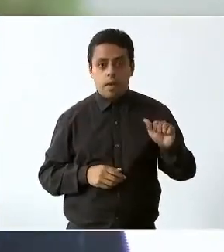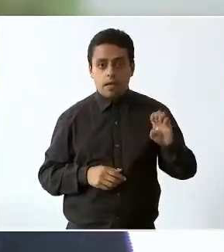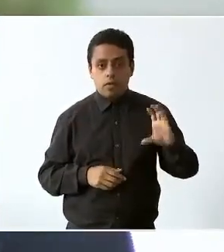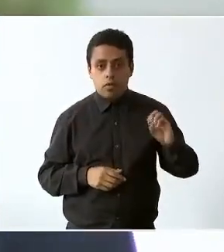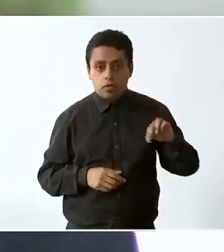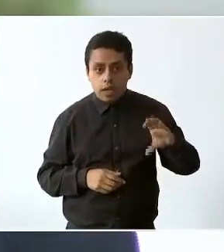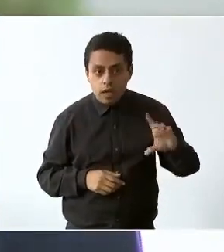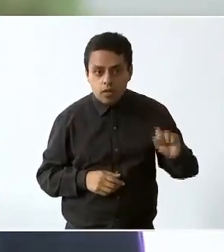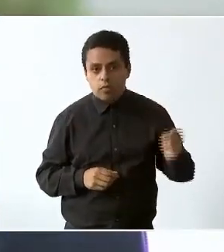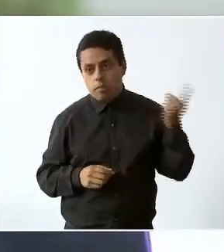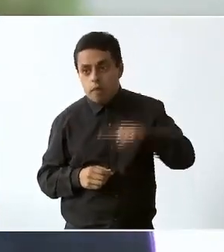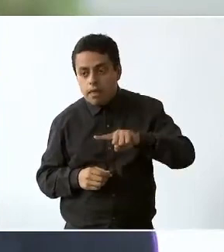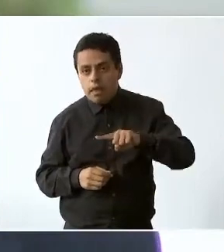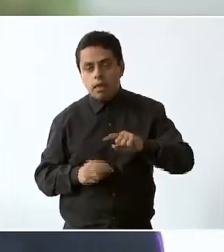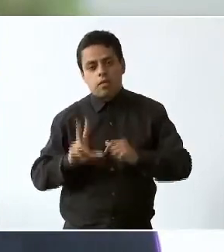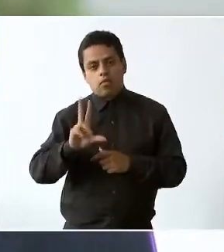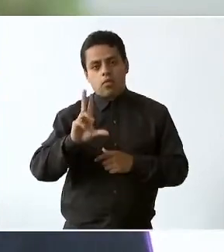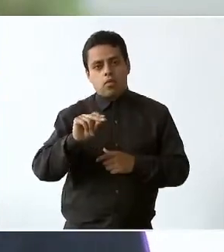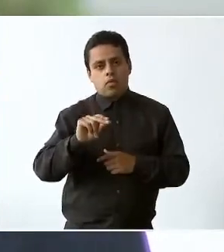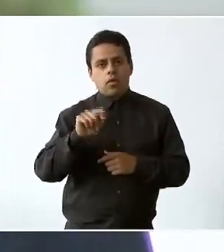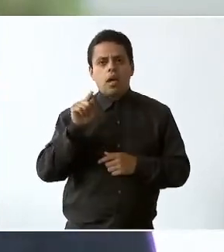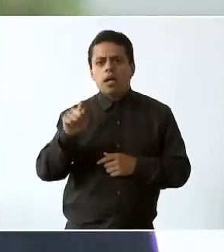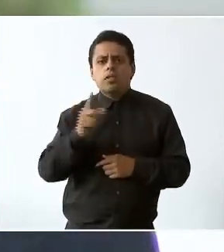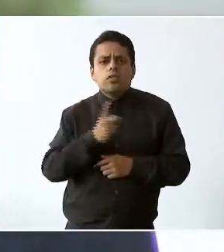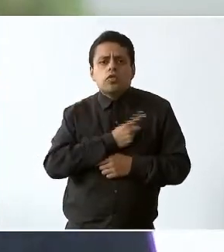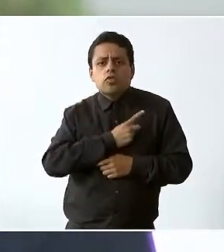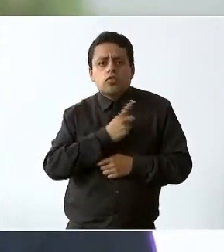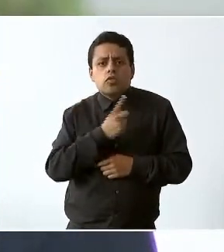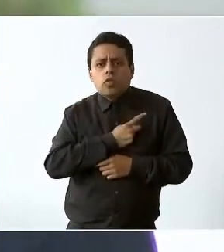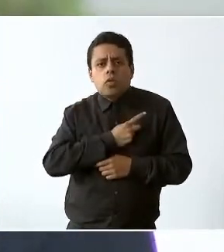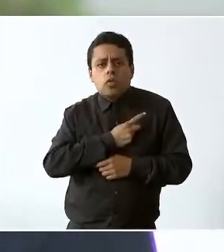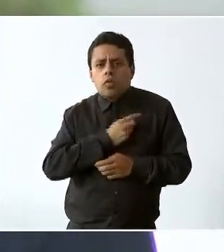Vasconcelos, sino un poema íntimo